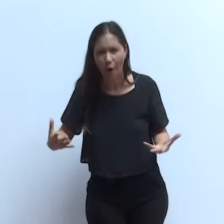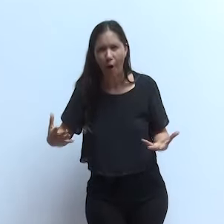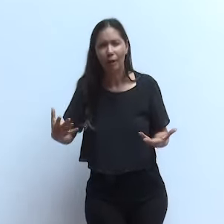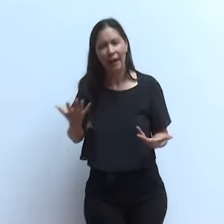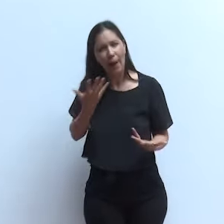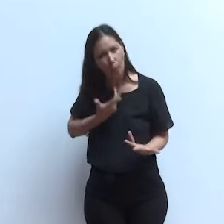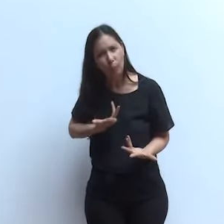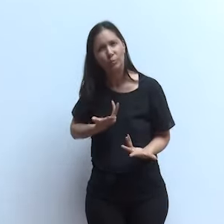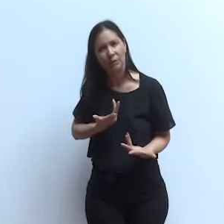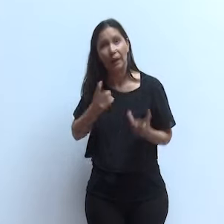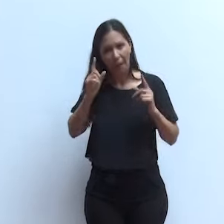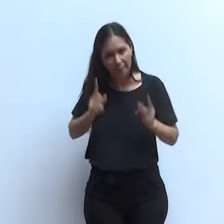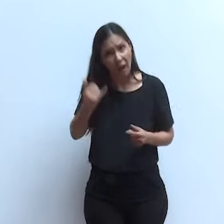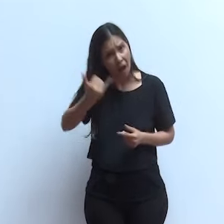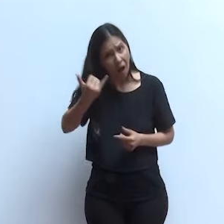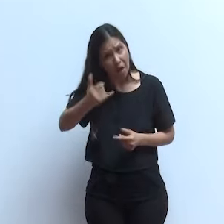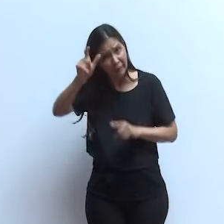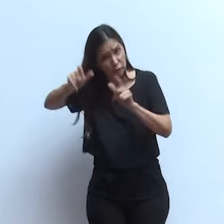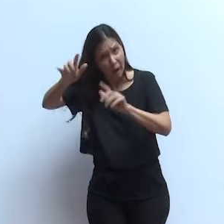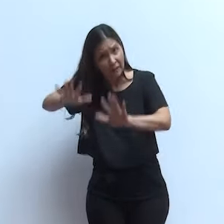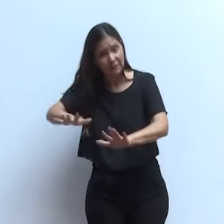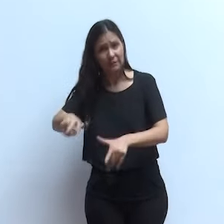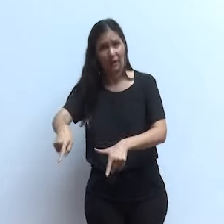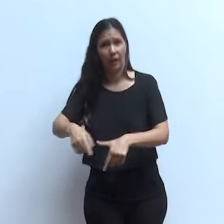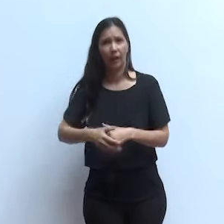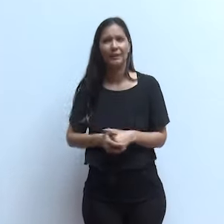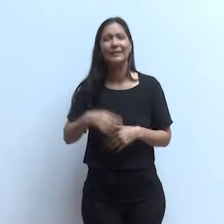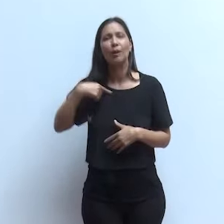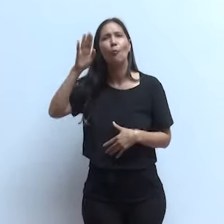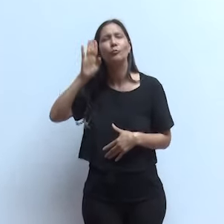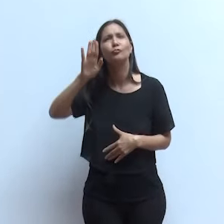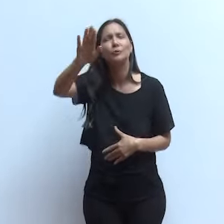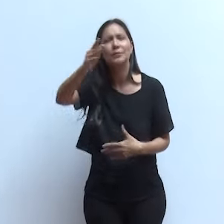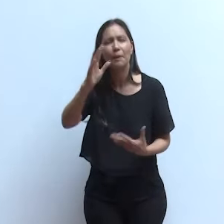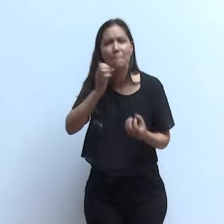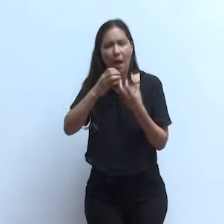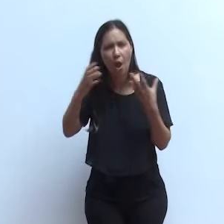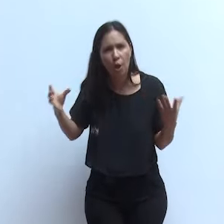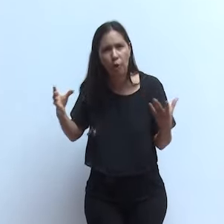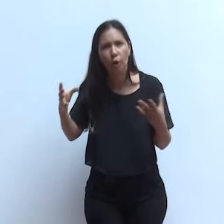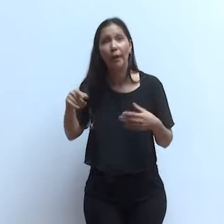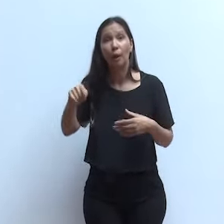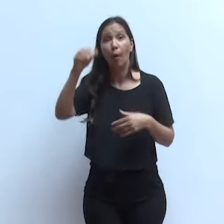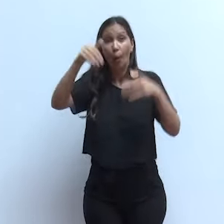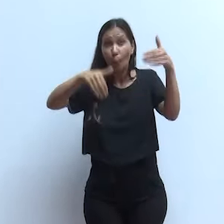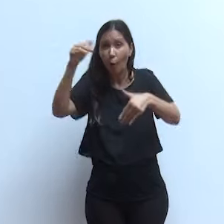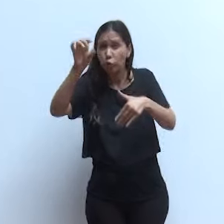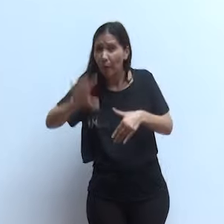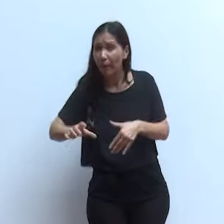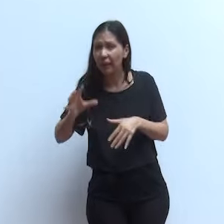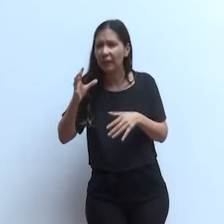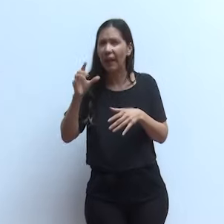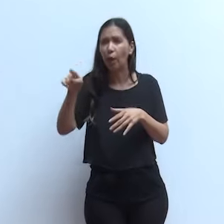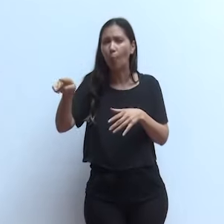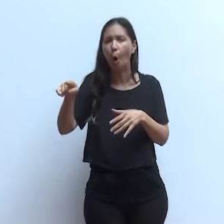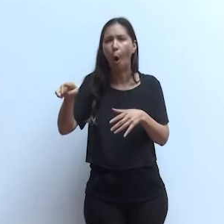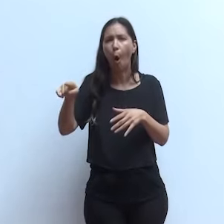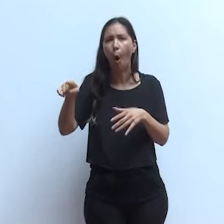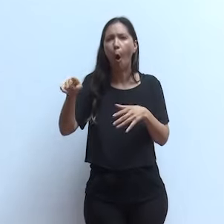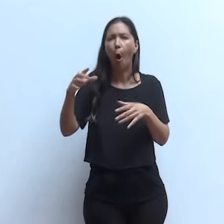también no y me parece que esa esa Esperanza nos habla de que el voto de meley no fue solamente un voto bronca un voto